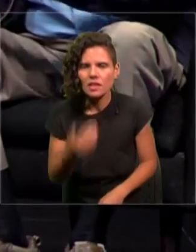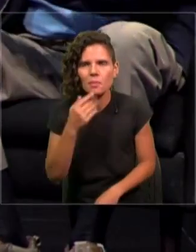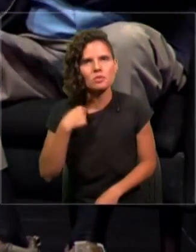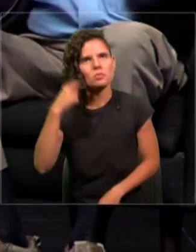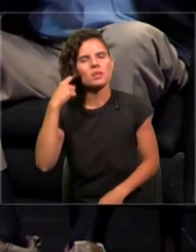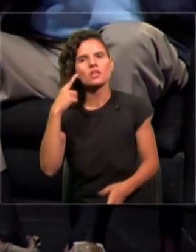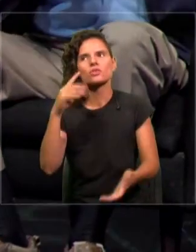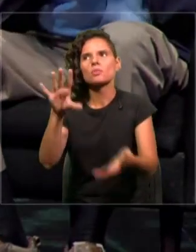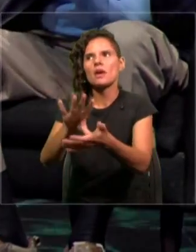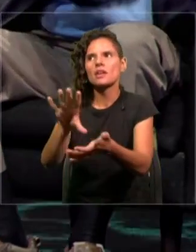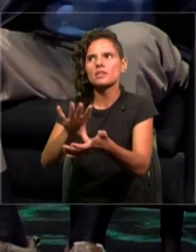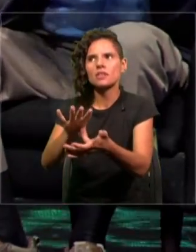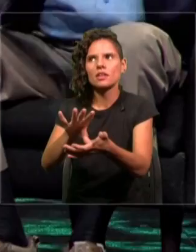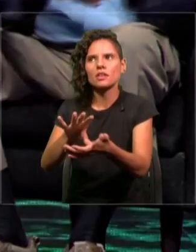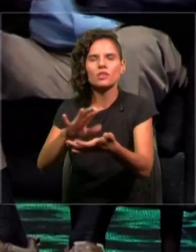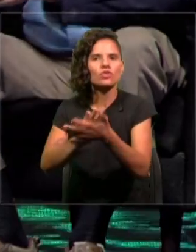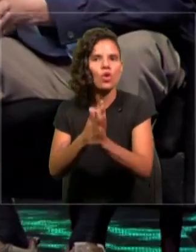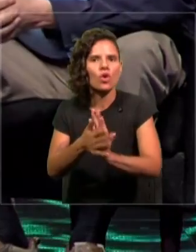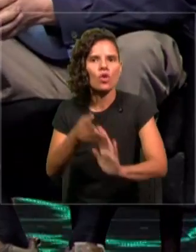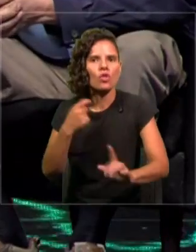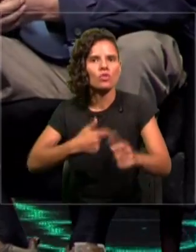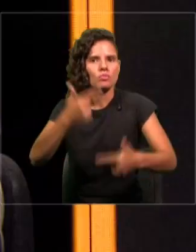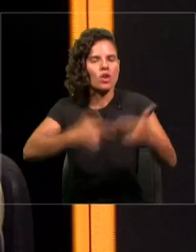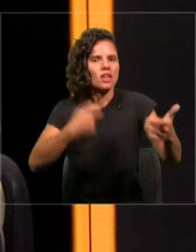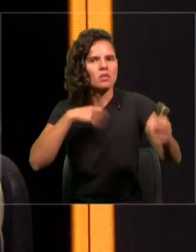país, que los tiraron todos a la basura, ¿no?